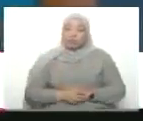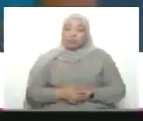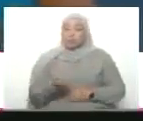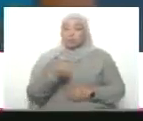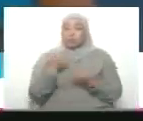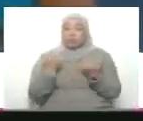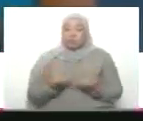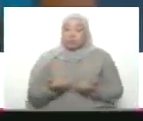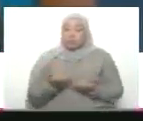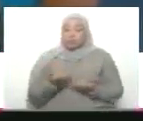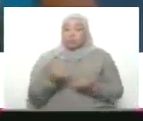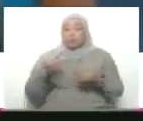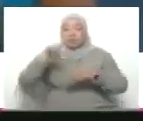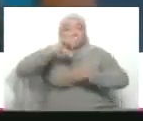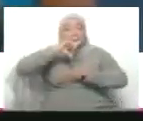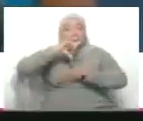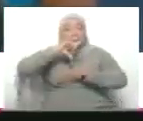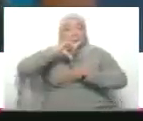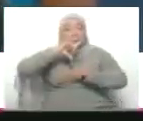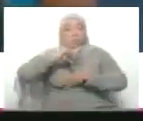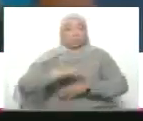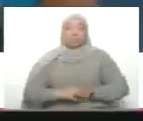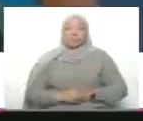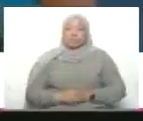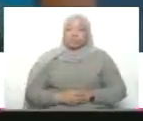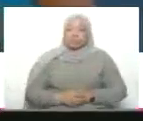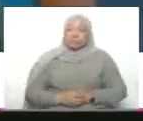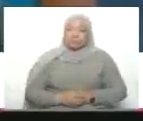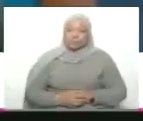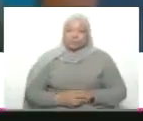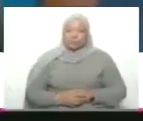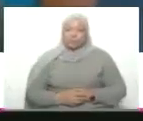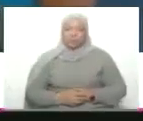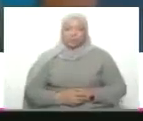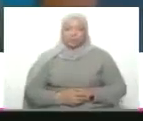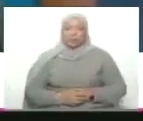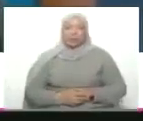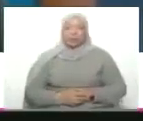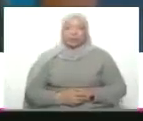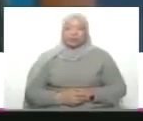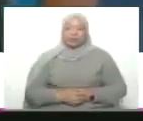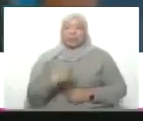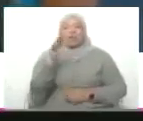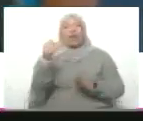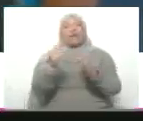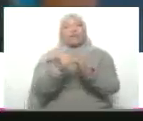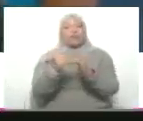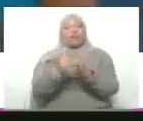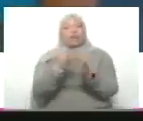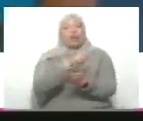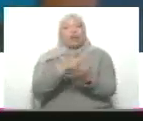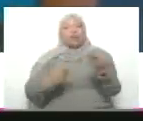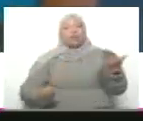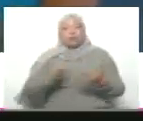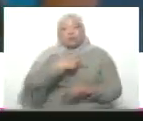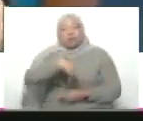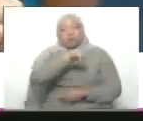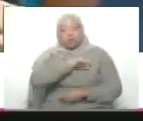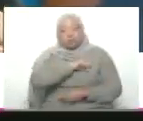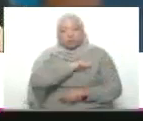to Latin America. Señor presidente, primero que nada, señor presidente, primero que nada